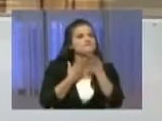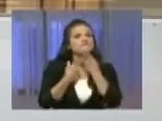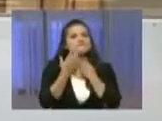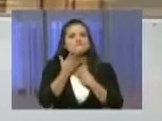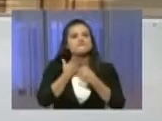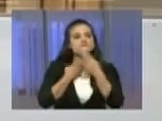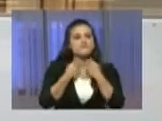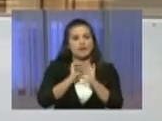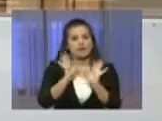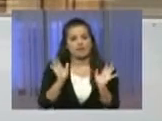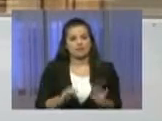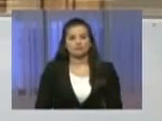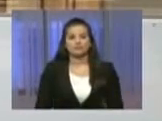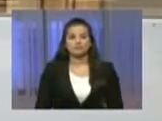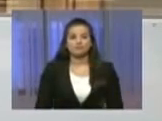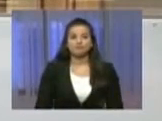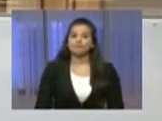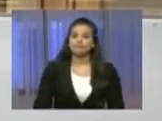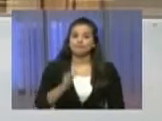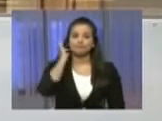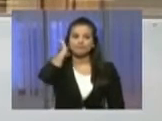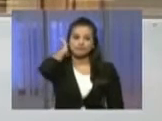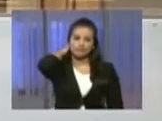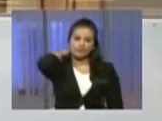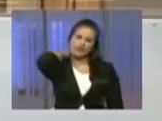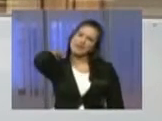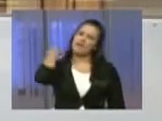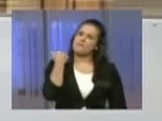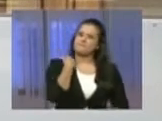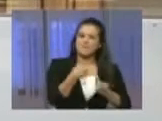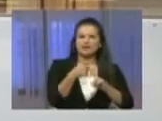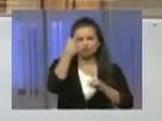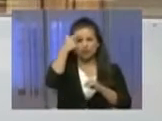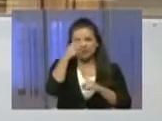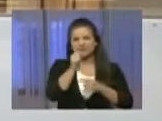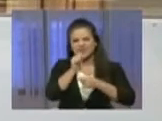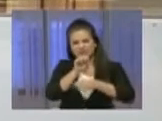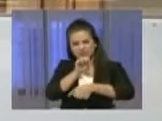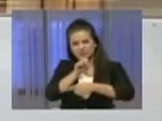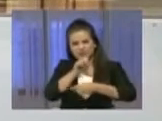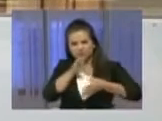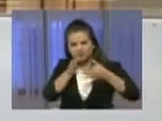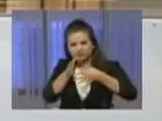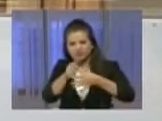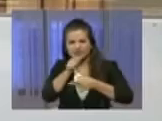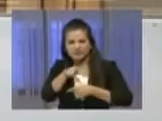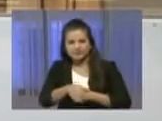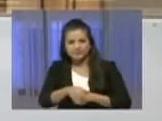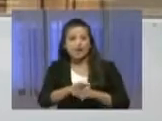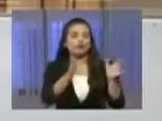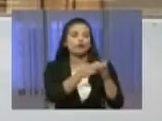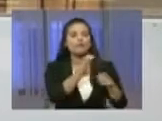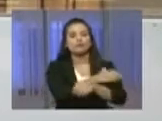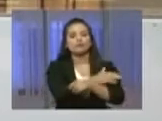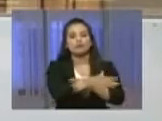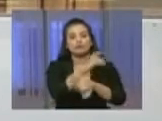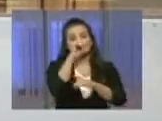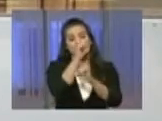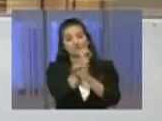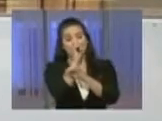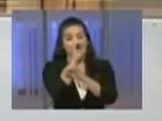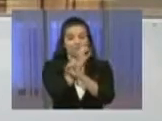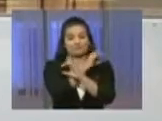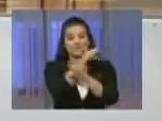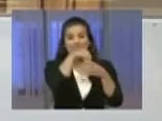el coach saben quién los cochea ellos verdad la oligarquía compadre la oligarquía